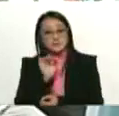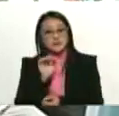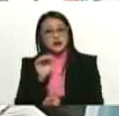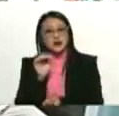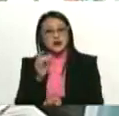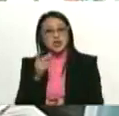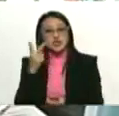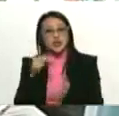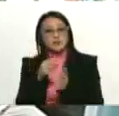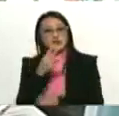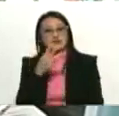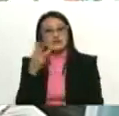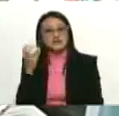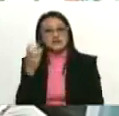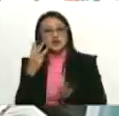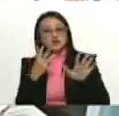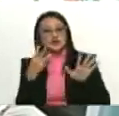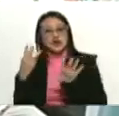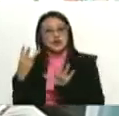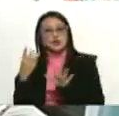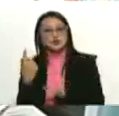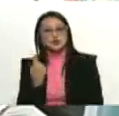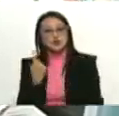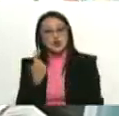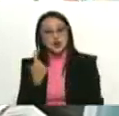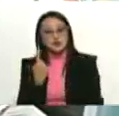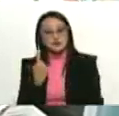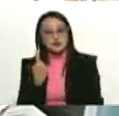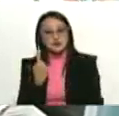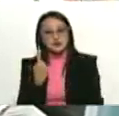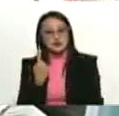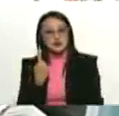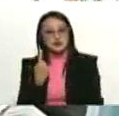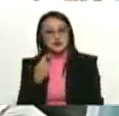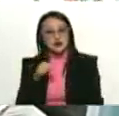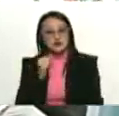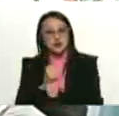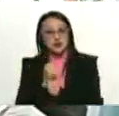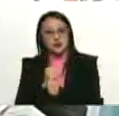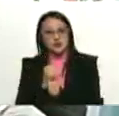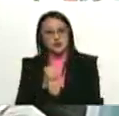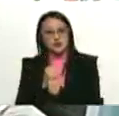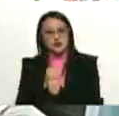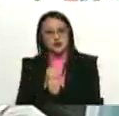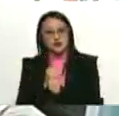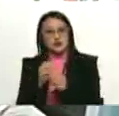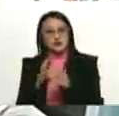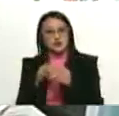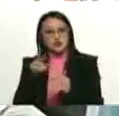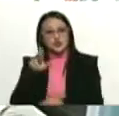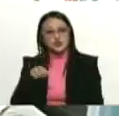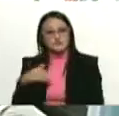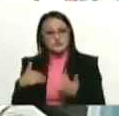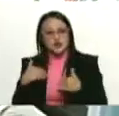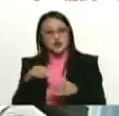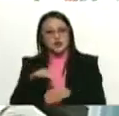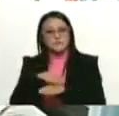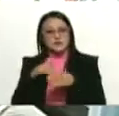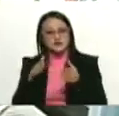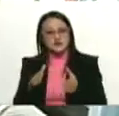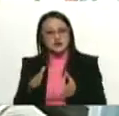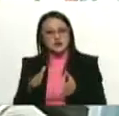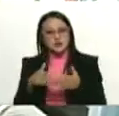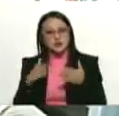2.388 solamente, repito, en esta jornada de todos los miércoles el Ministerio Público va a tu